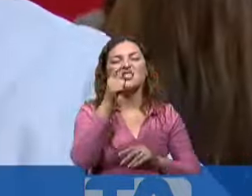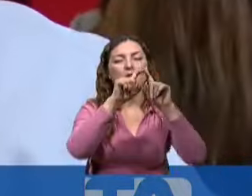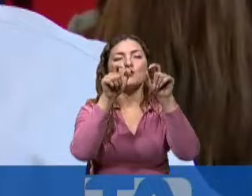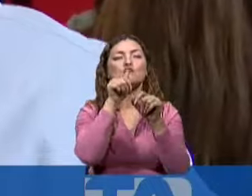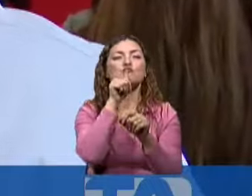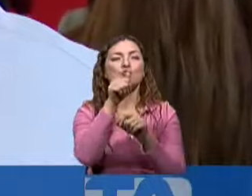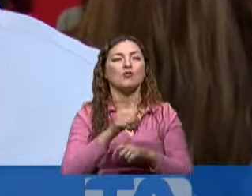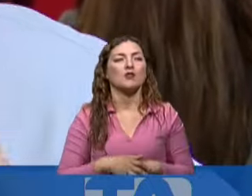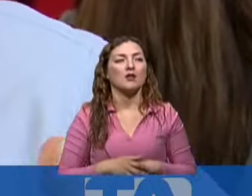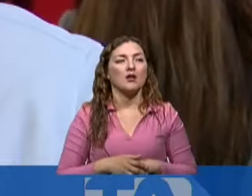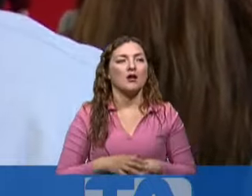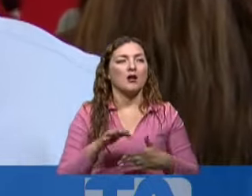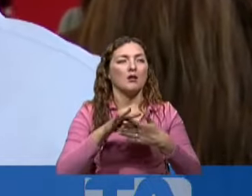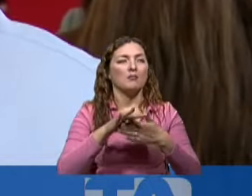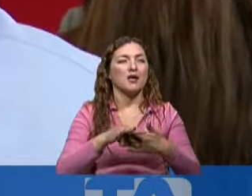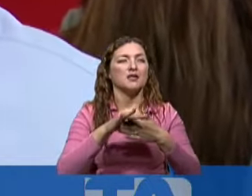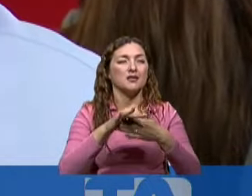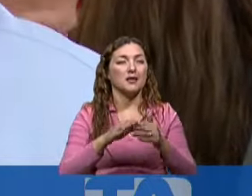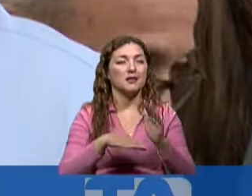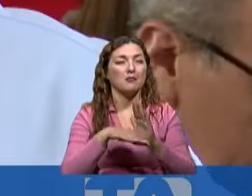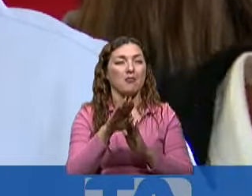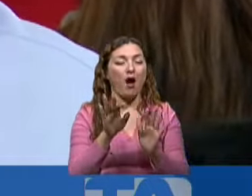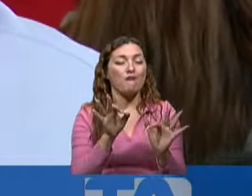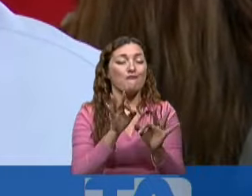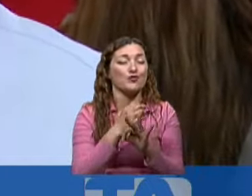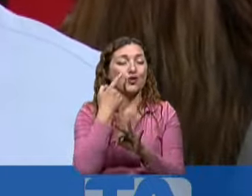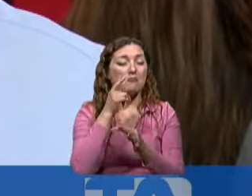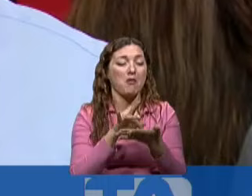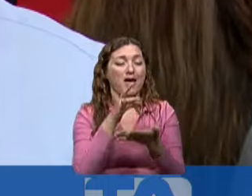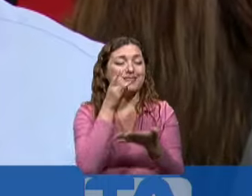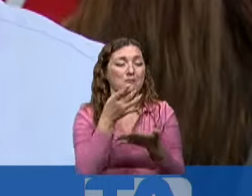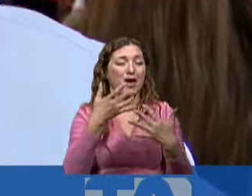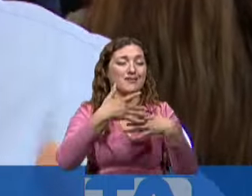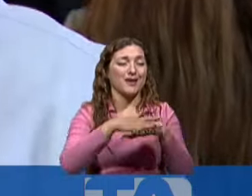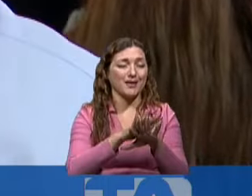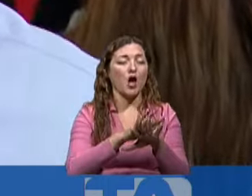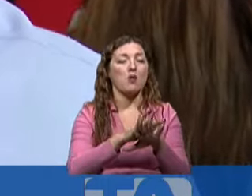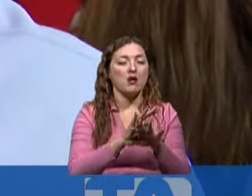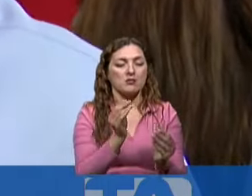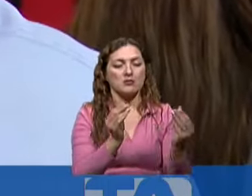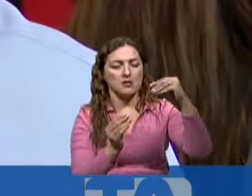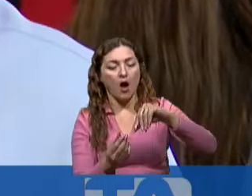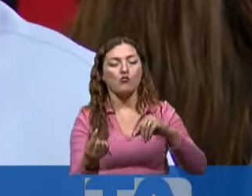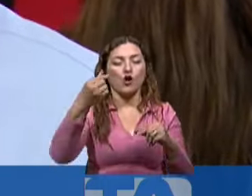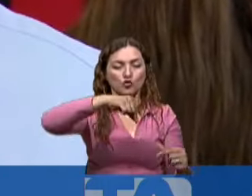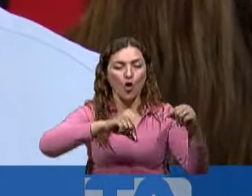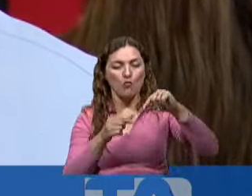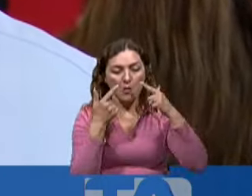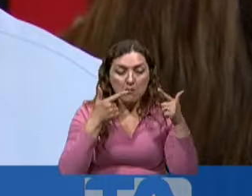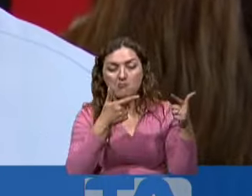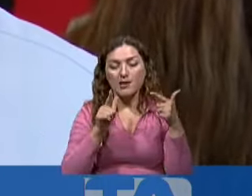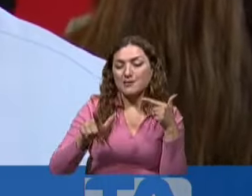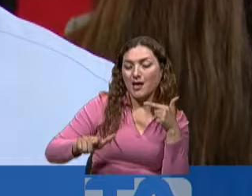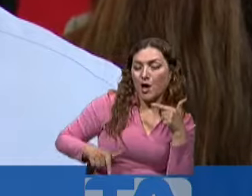privada. Asignaturas pendientes son este approach más multifuncional, más integrado, laboratorios centrales que permitan monitorar la